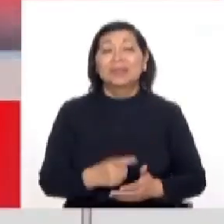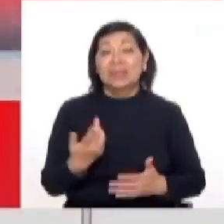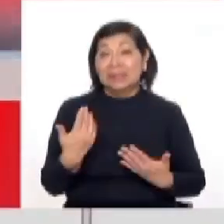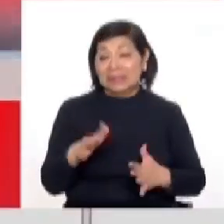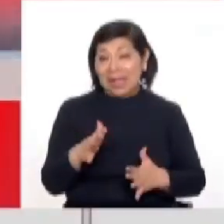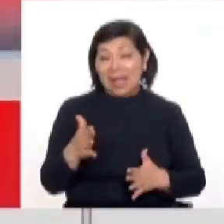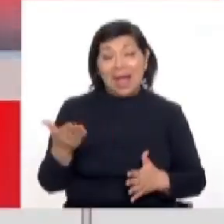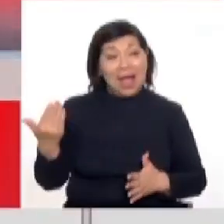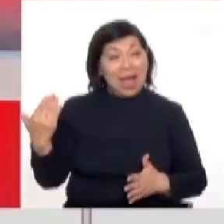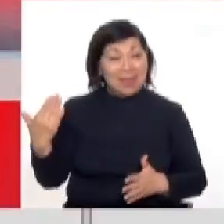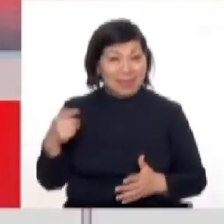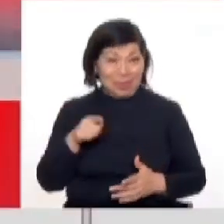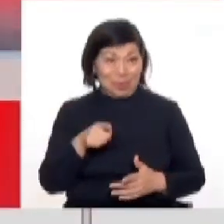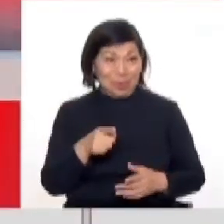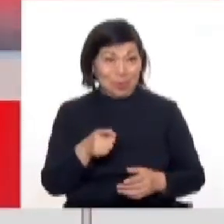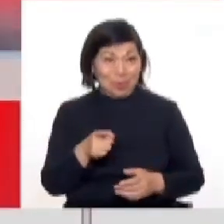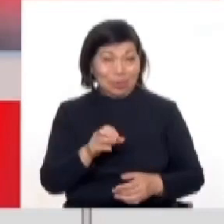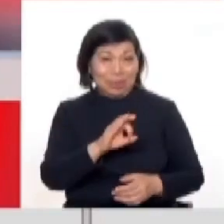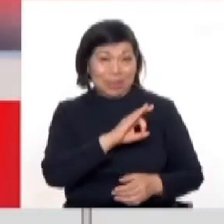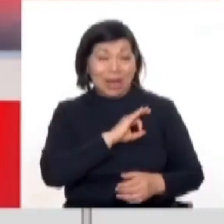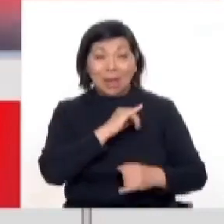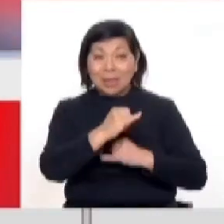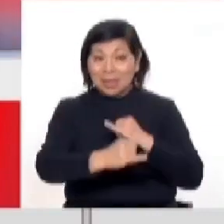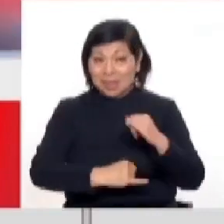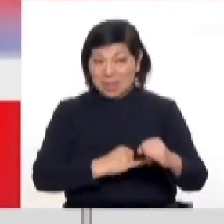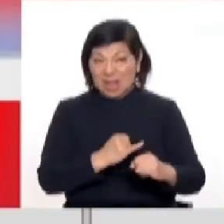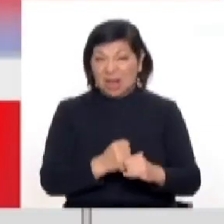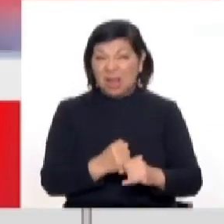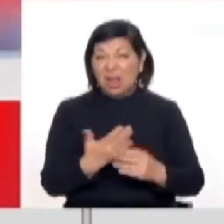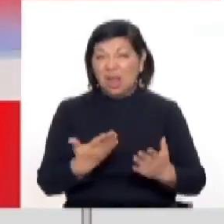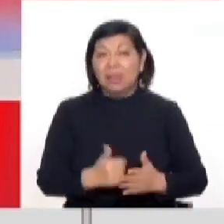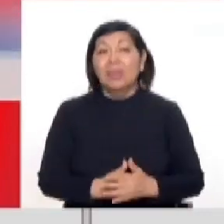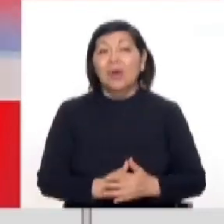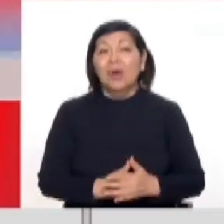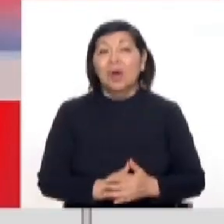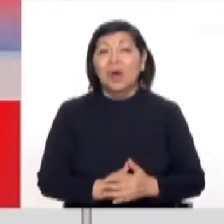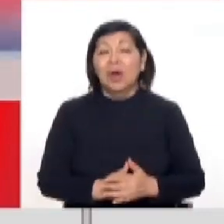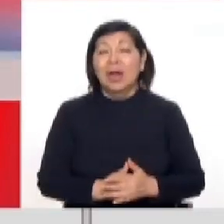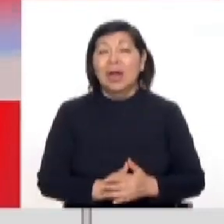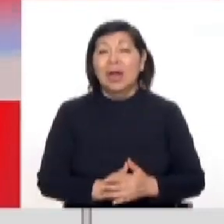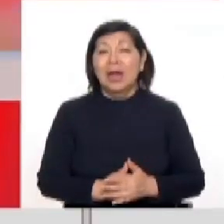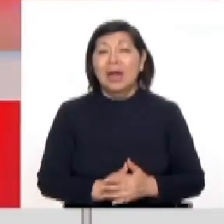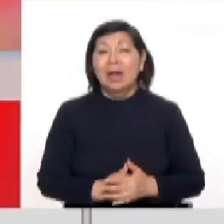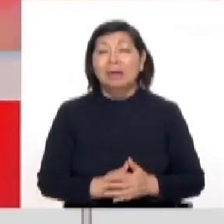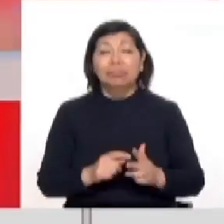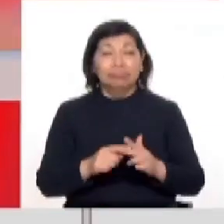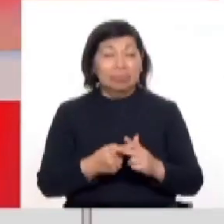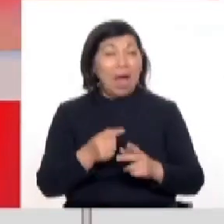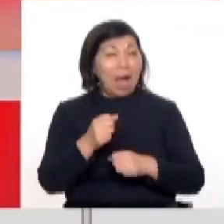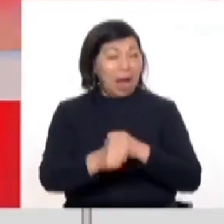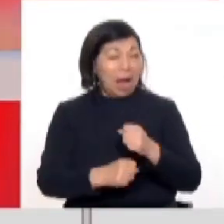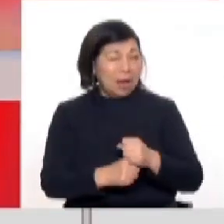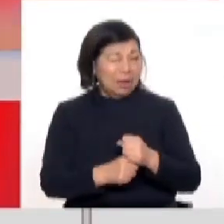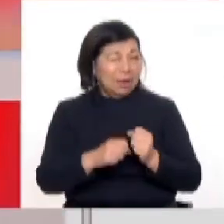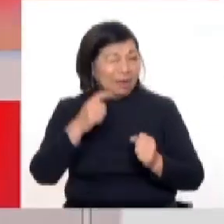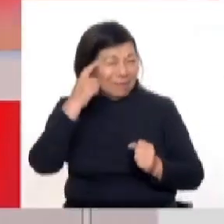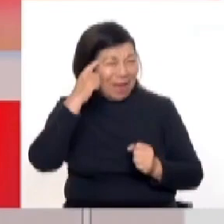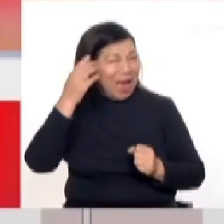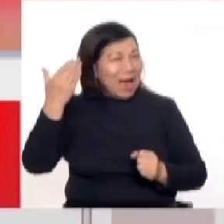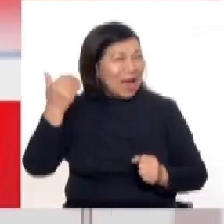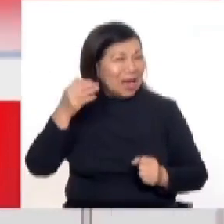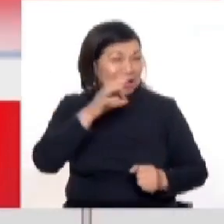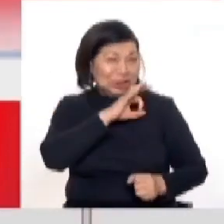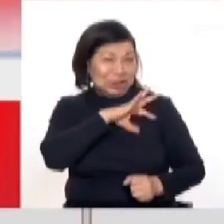ya has participado también en un torneo internacional que se llevó precisamente a inicios de año, si mal no recuerdo,